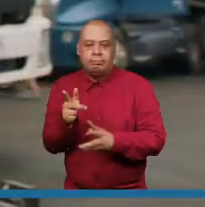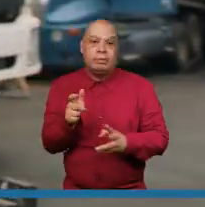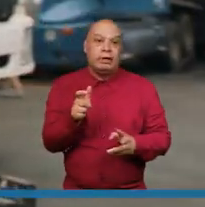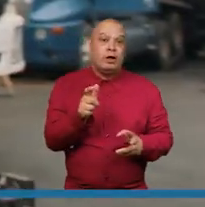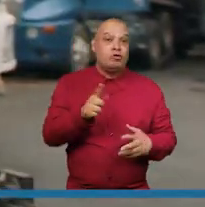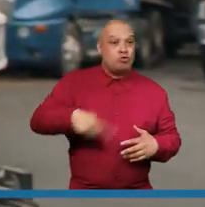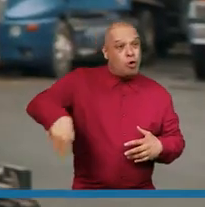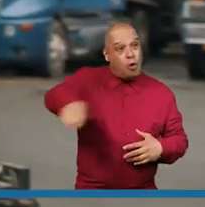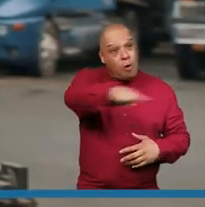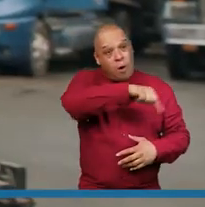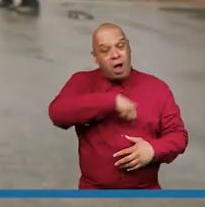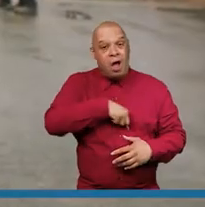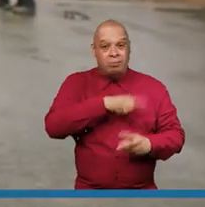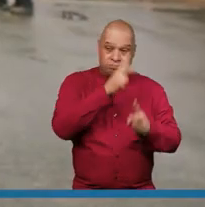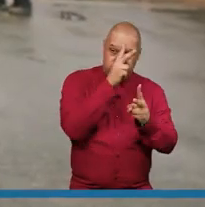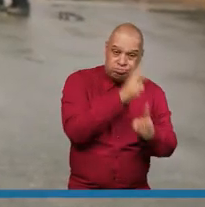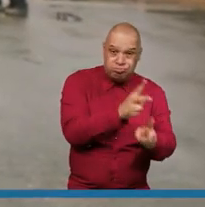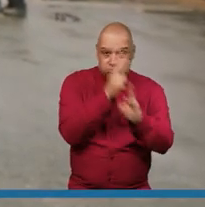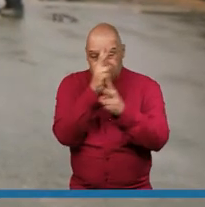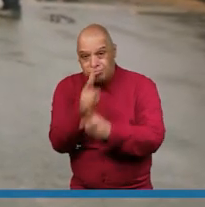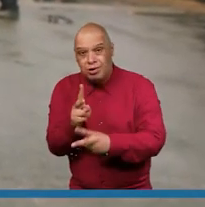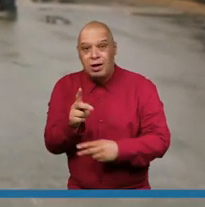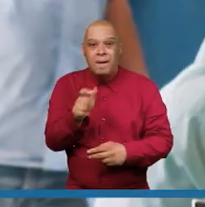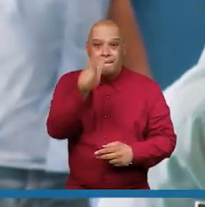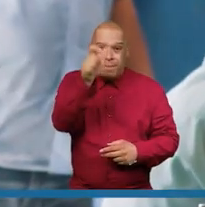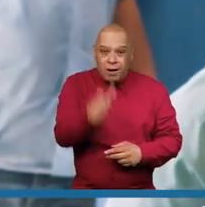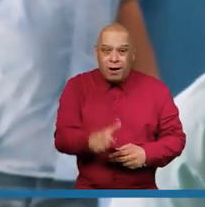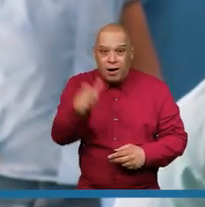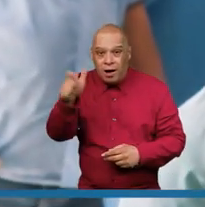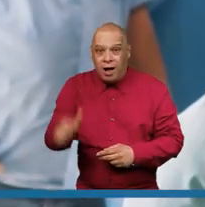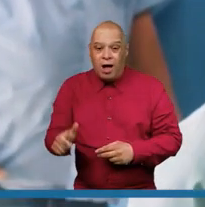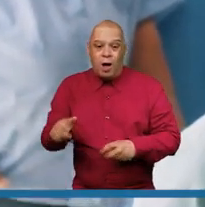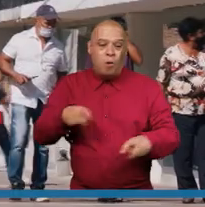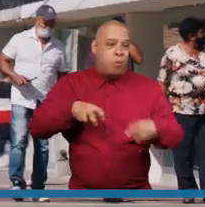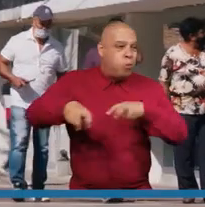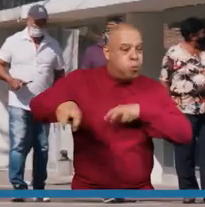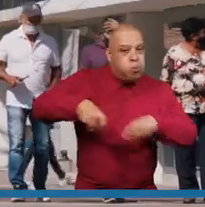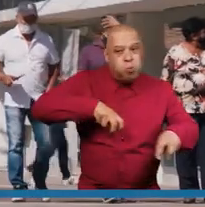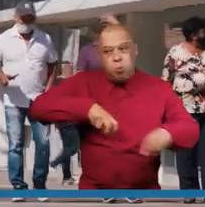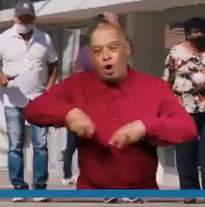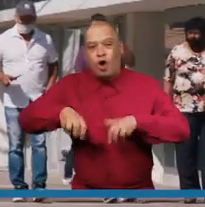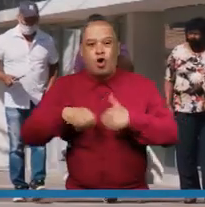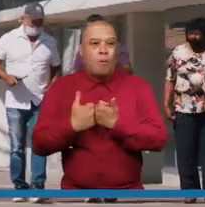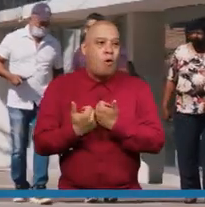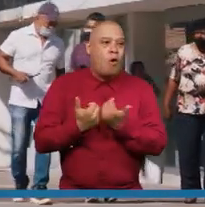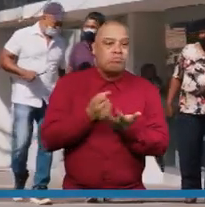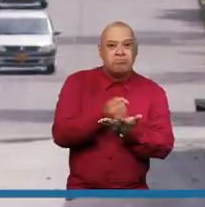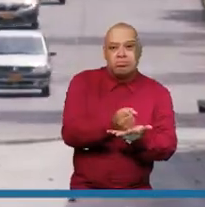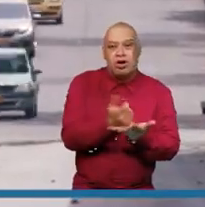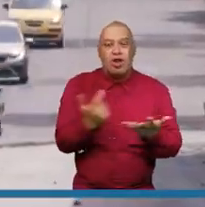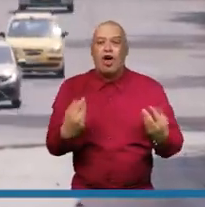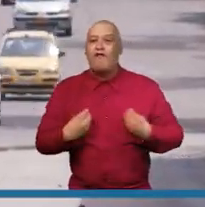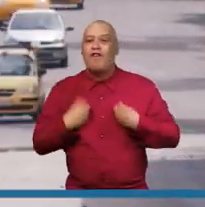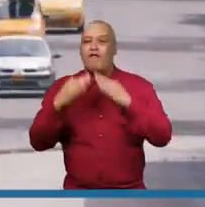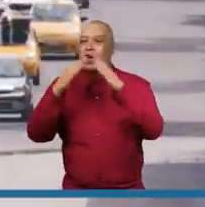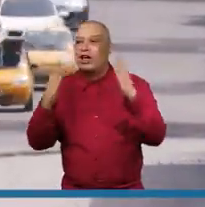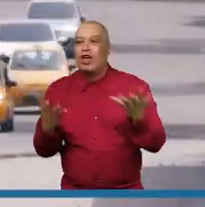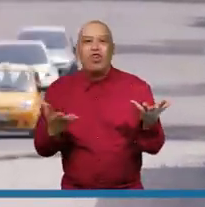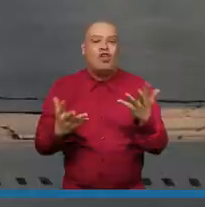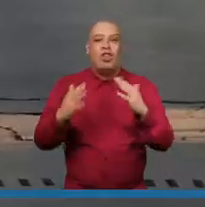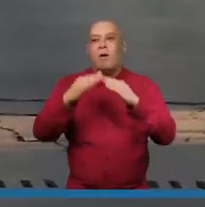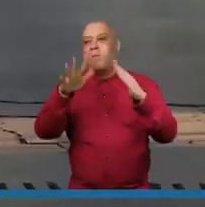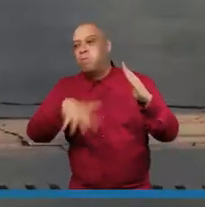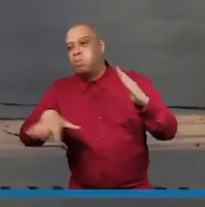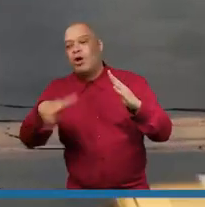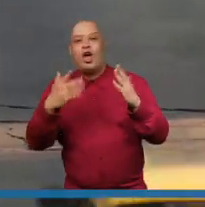humanos y entender que nuestros colaboradores también son seres humanos. Se tienen que mover de un lugar a otro, tenemos que estar preocupados